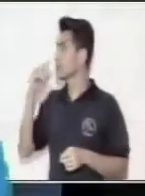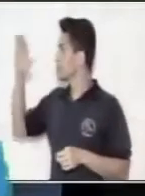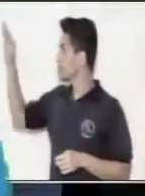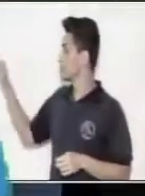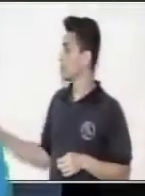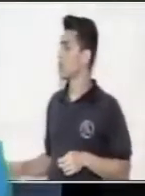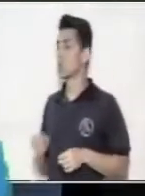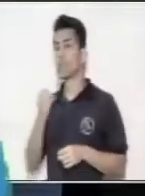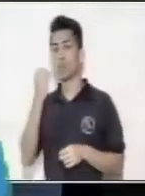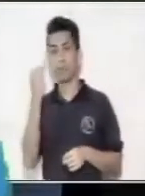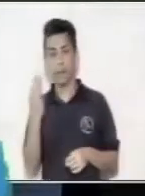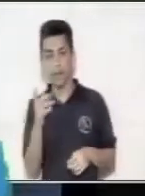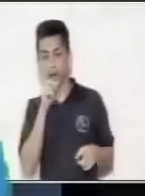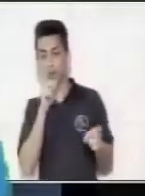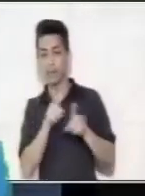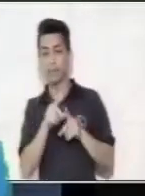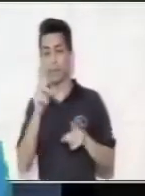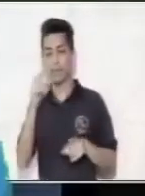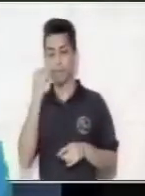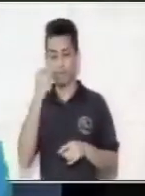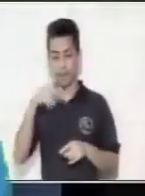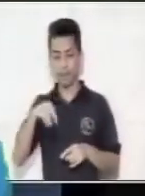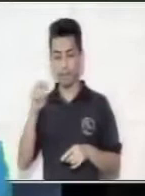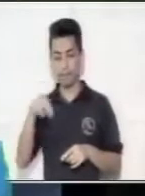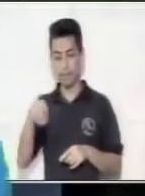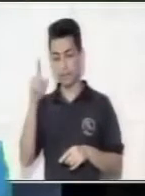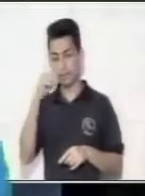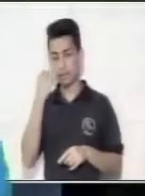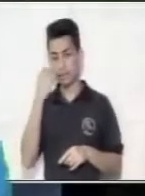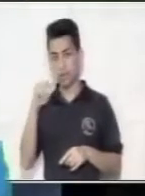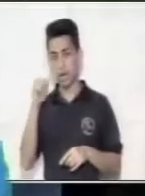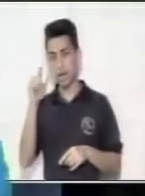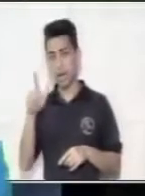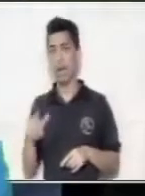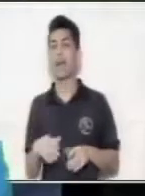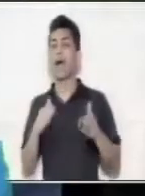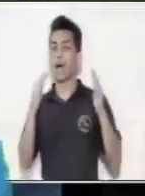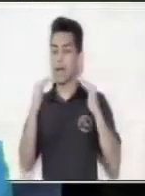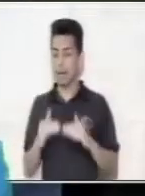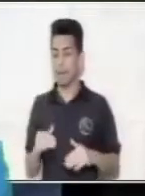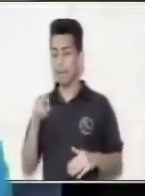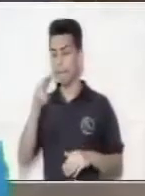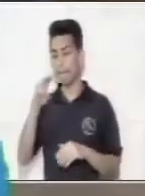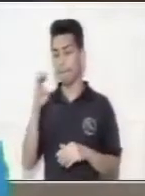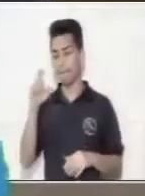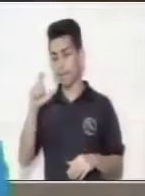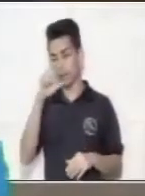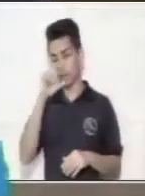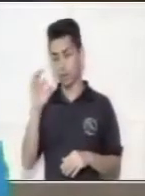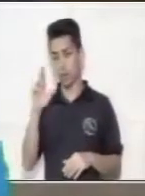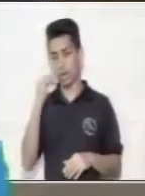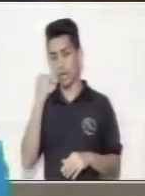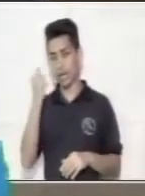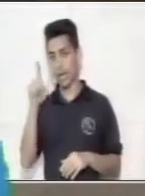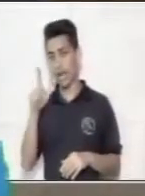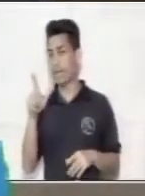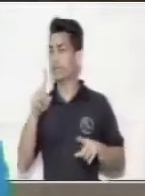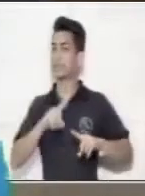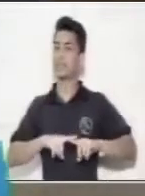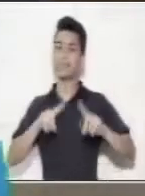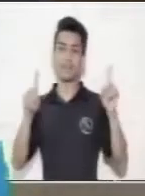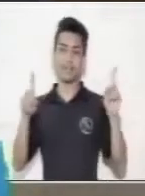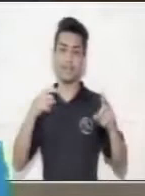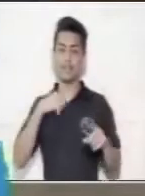dimensional correspondiente. Pero con las magnitudes vectoriales es distinto. Necesitamos